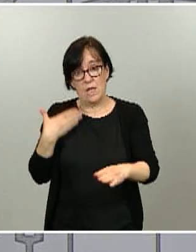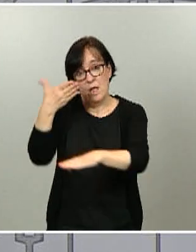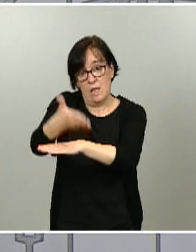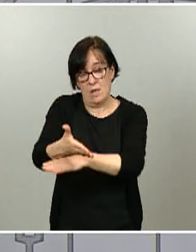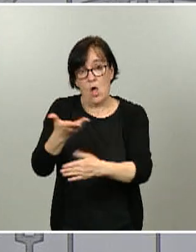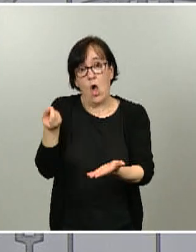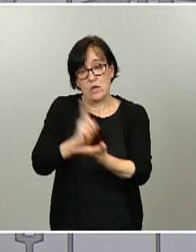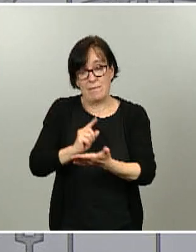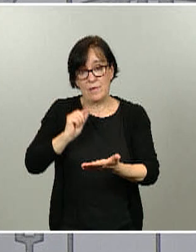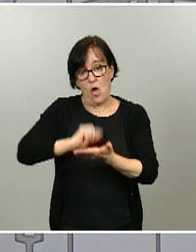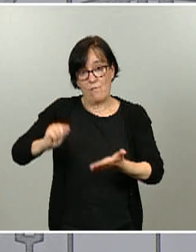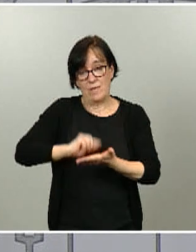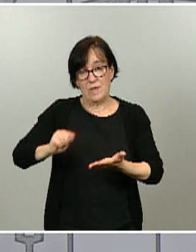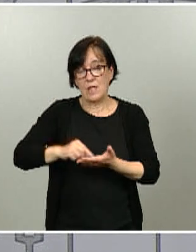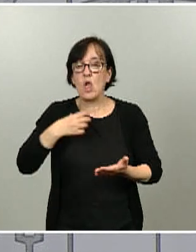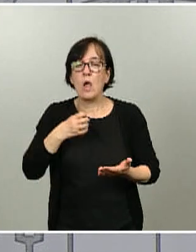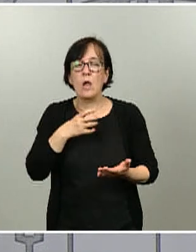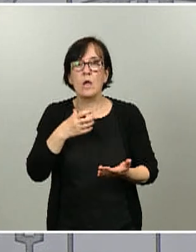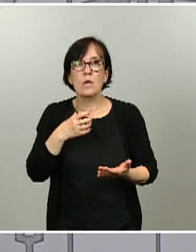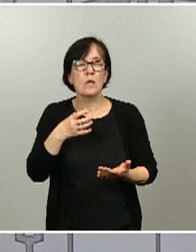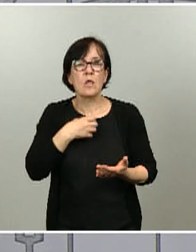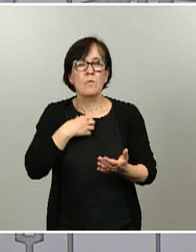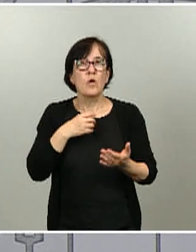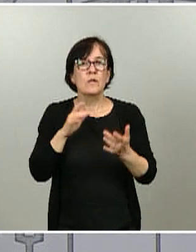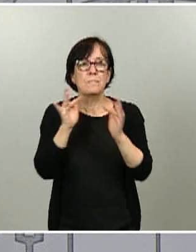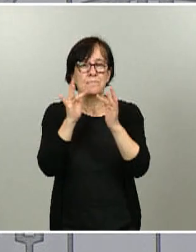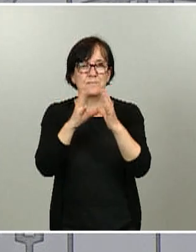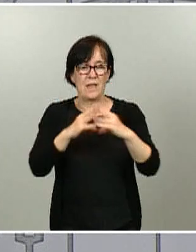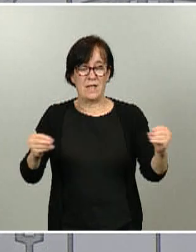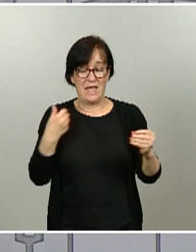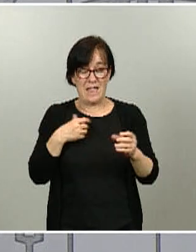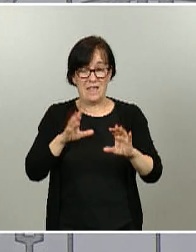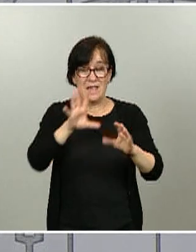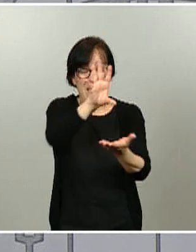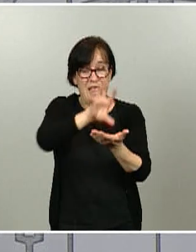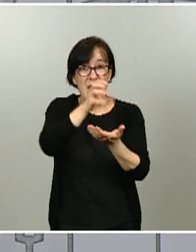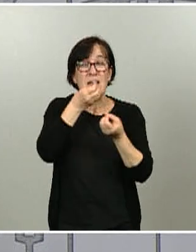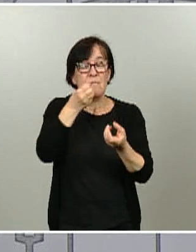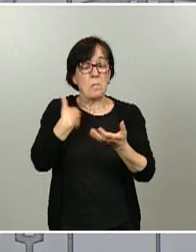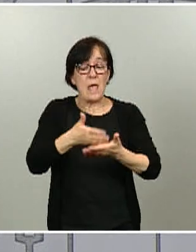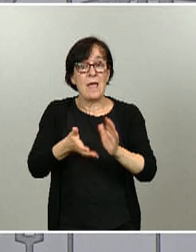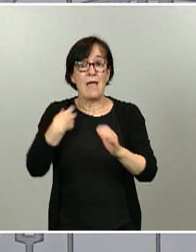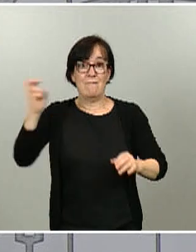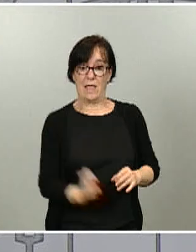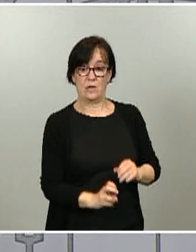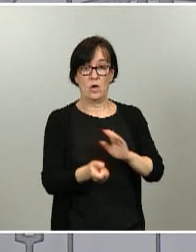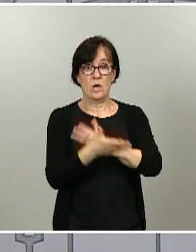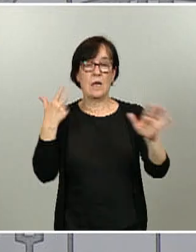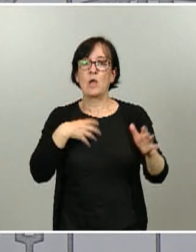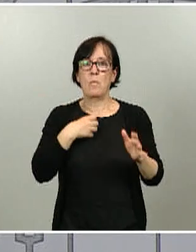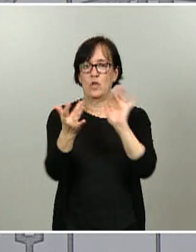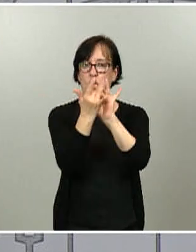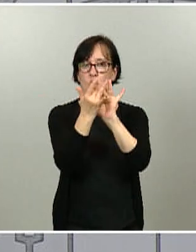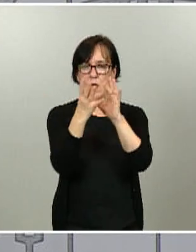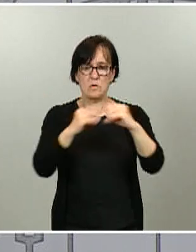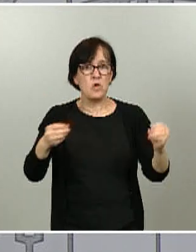no he podido hablar con Andalucía. Hemos terminado el informe, lo he cogido, me he venido rápido y no he podido hablar con Andalucía, pero si lo han dicho, pues es posible